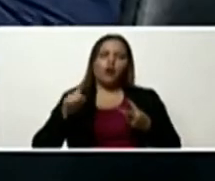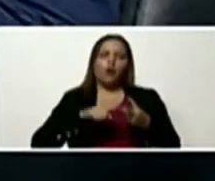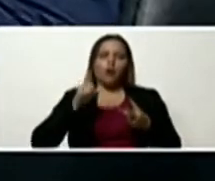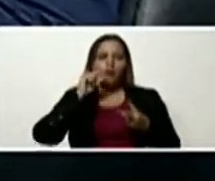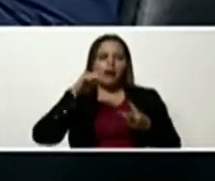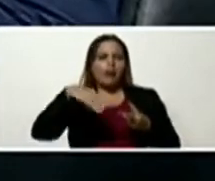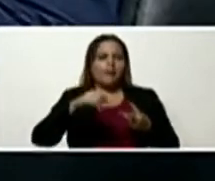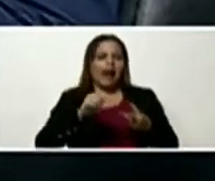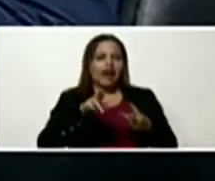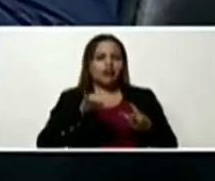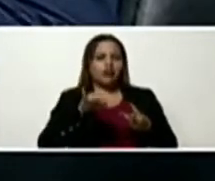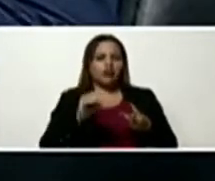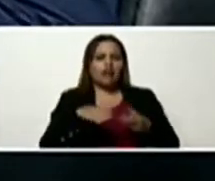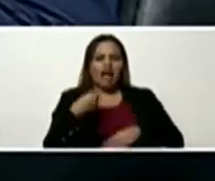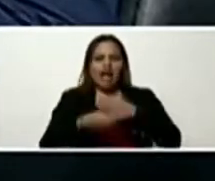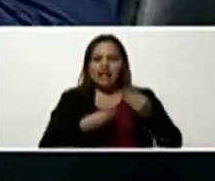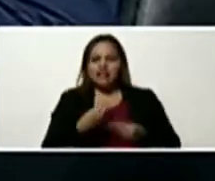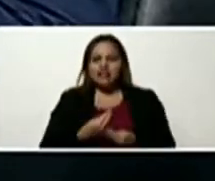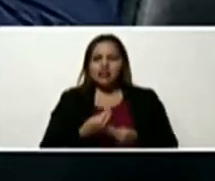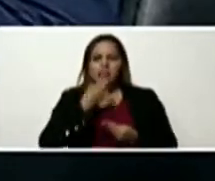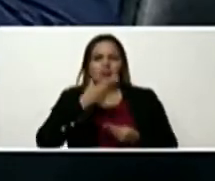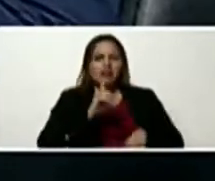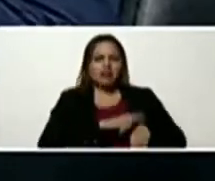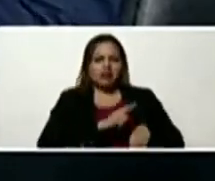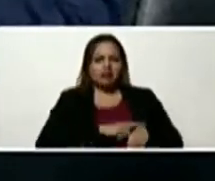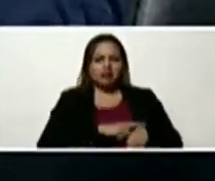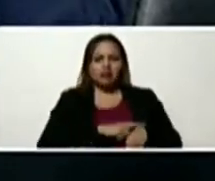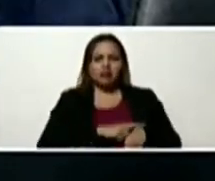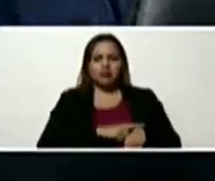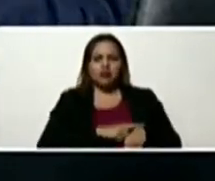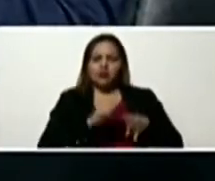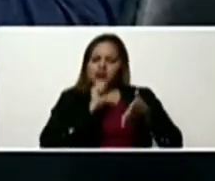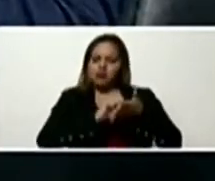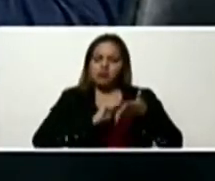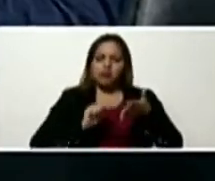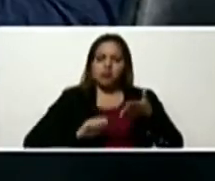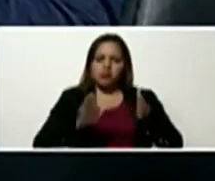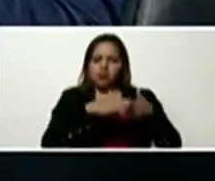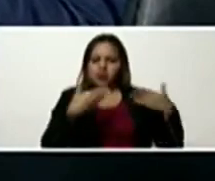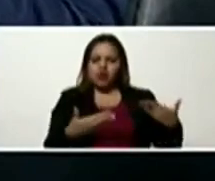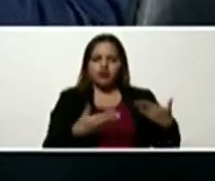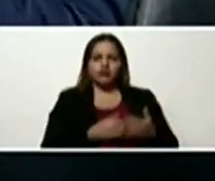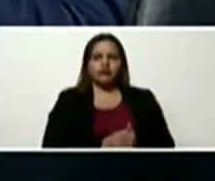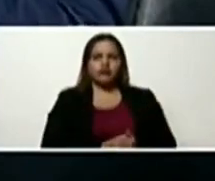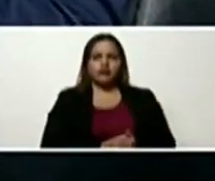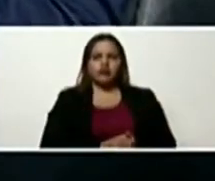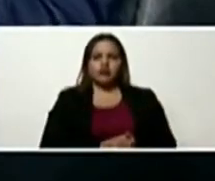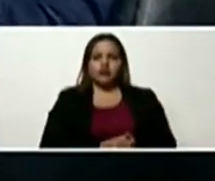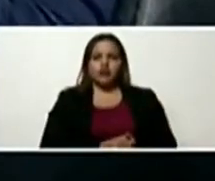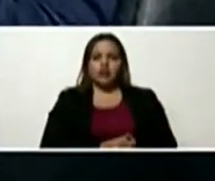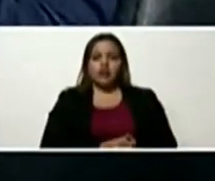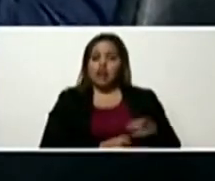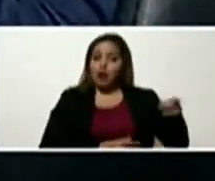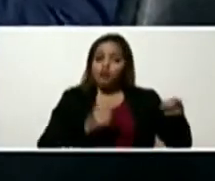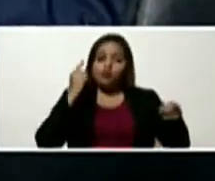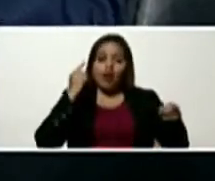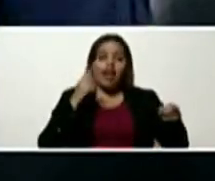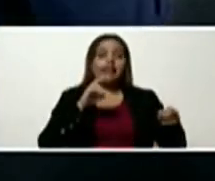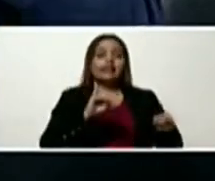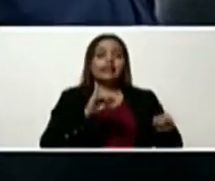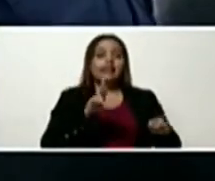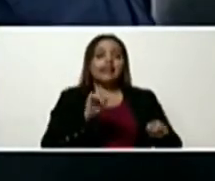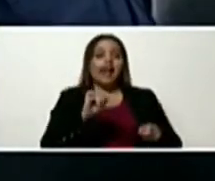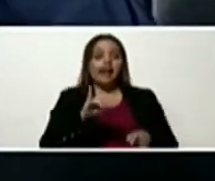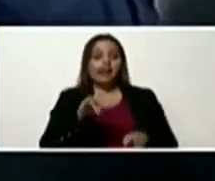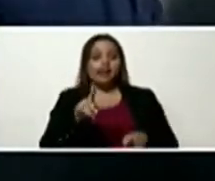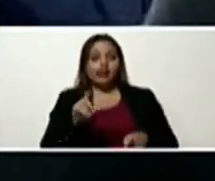estamos publicando buena parte de su obra. Solamente Iraida Vargas tiene 40 títulos,